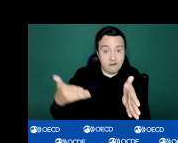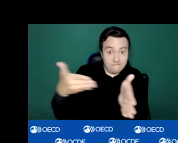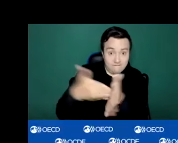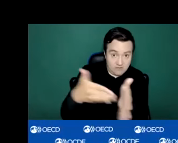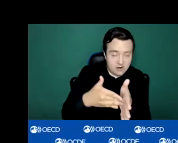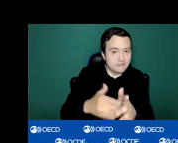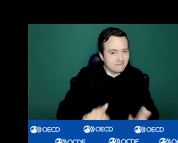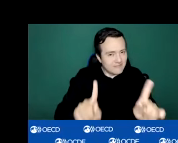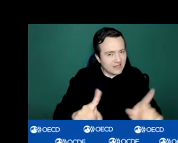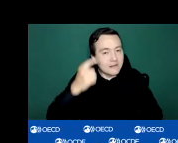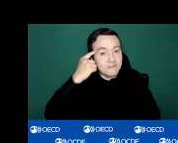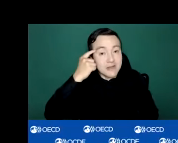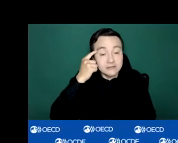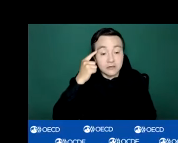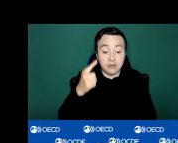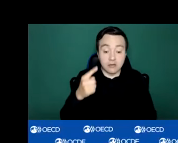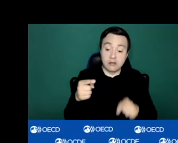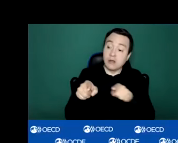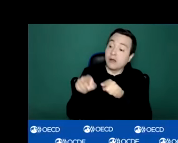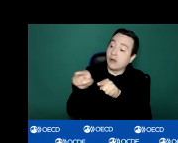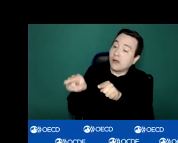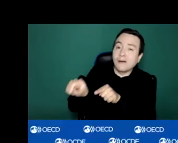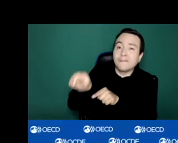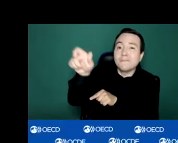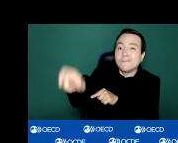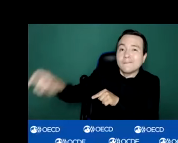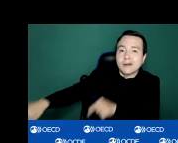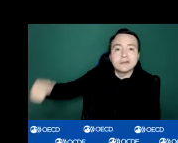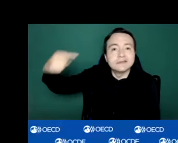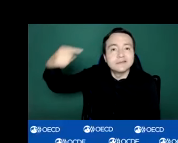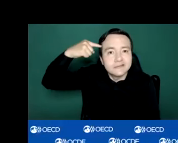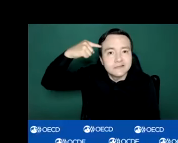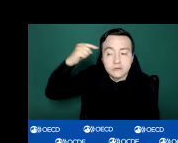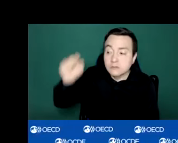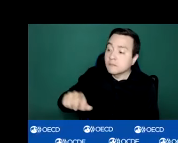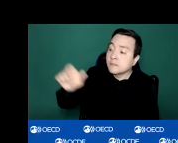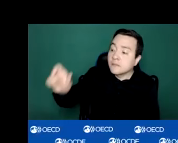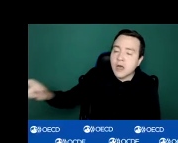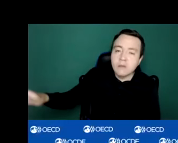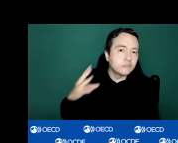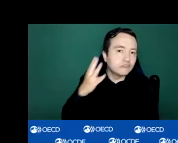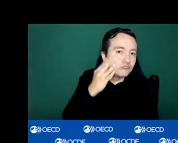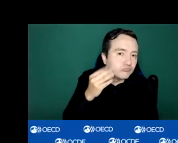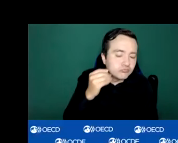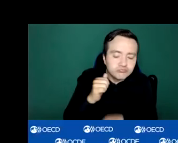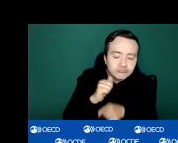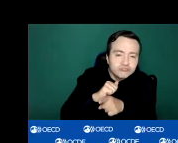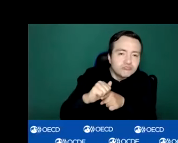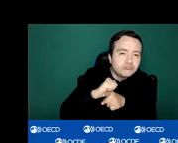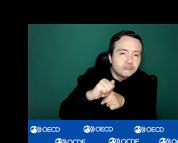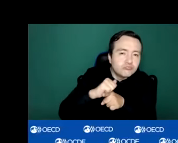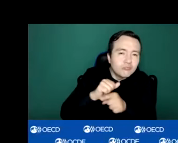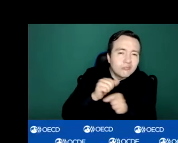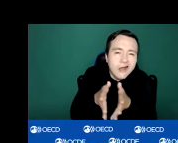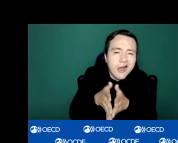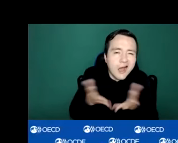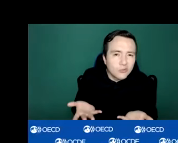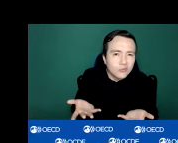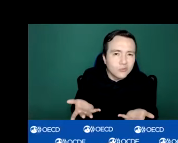paciente mismo y cuál ha sido su experiencia cuando en realidad accesan la atención primaria. En cuanto a